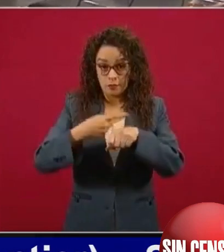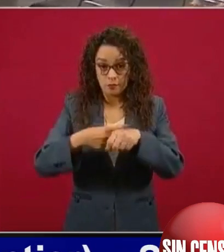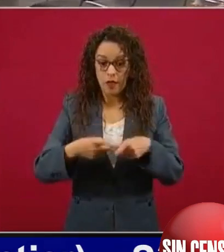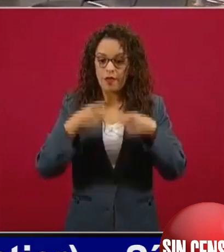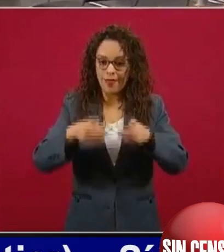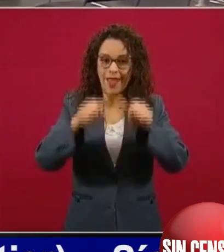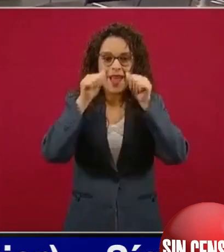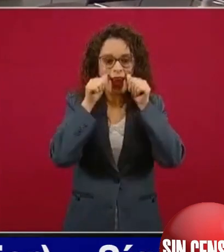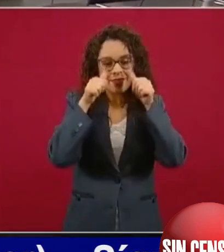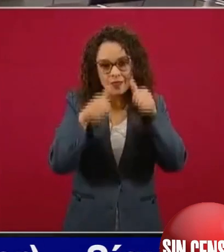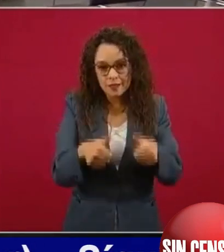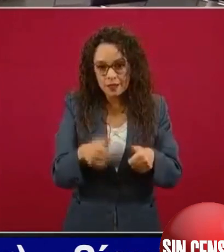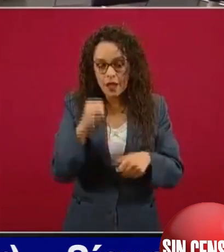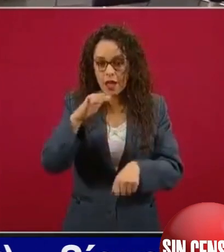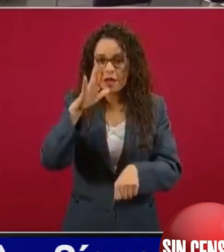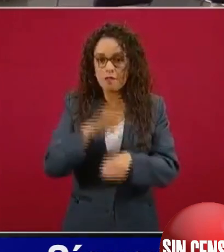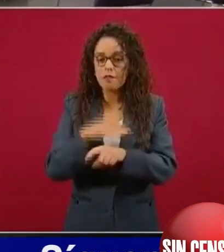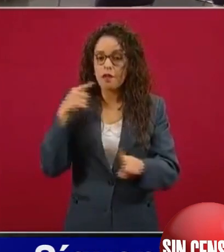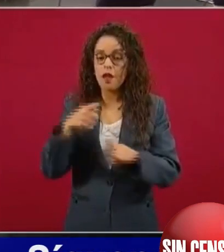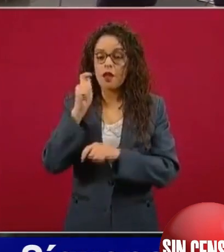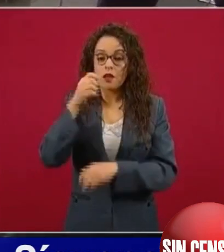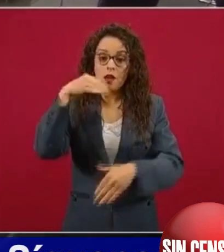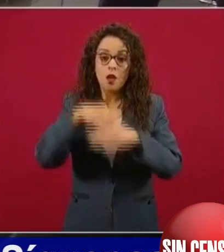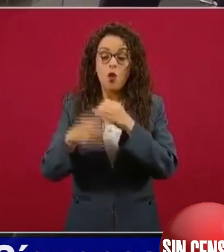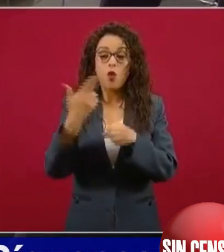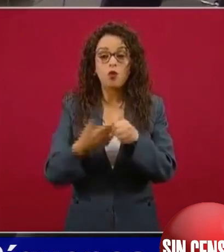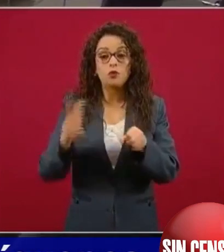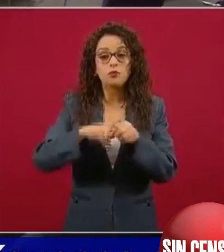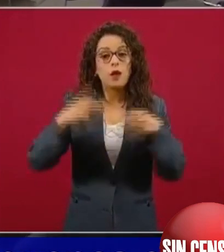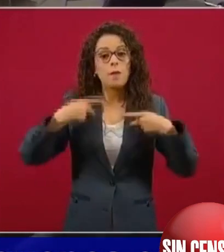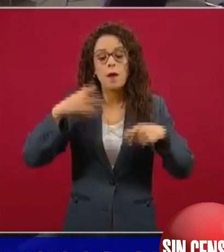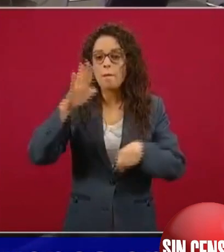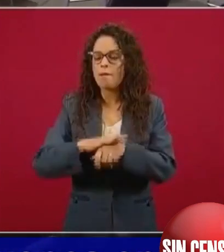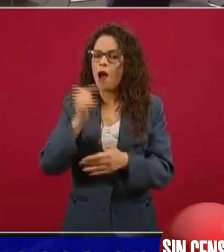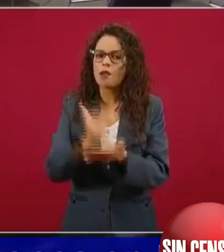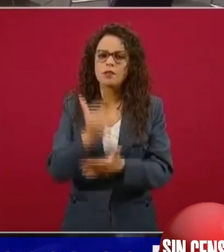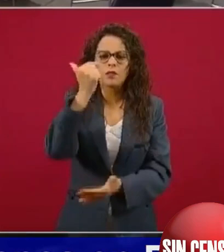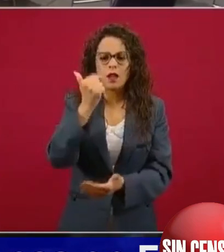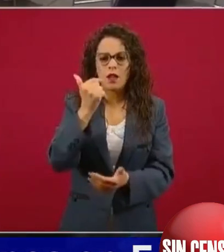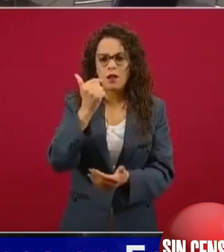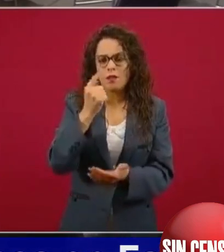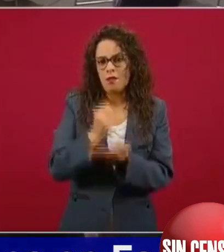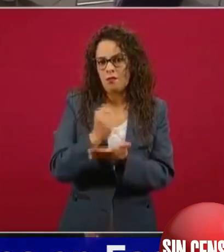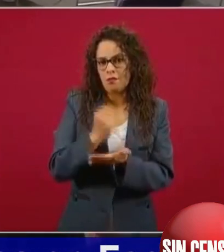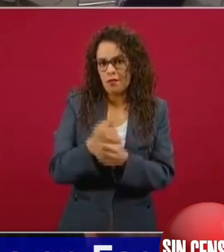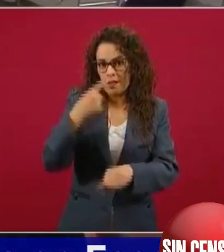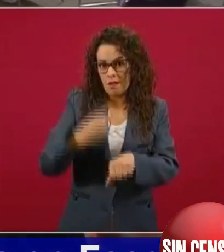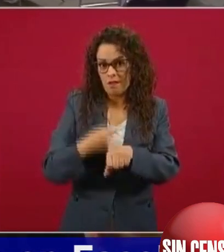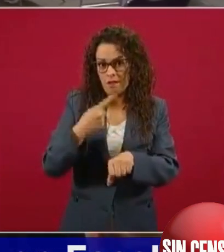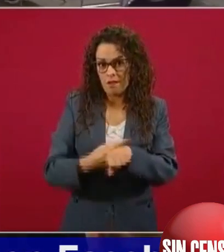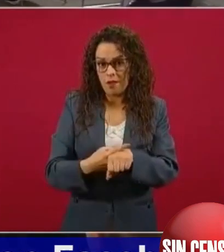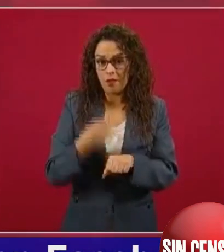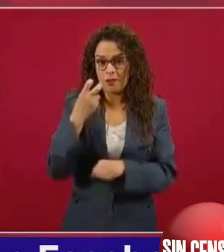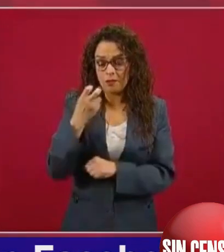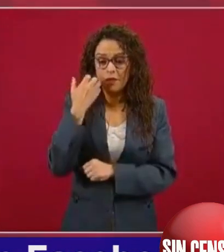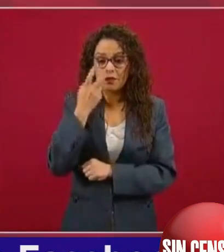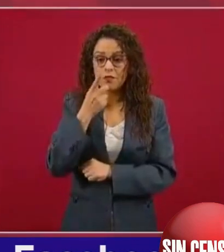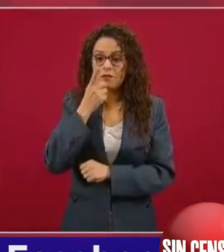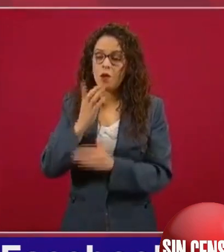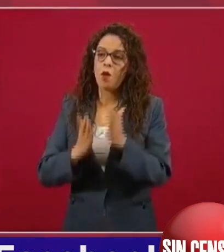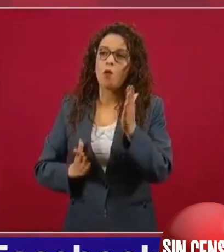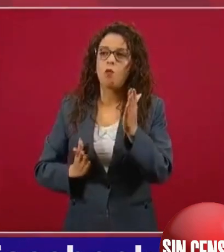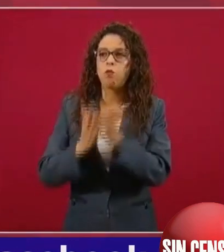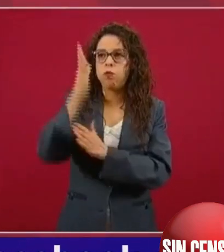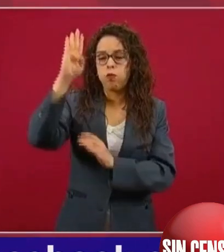y en especial de hospitalizar a las personas críticamente enfermas, entonces rebasaríamos la posibilidad